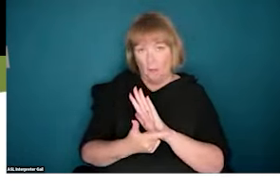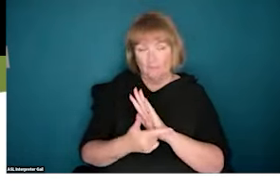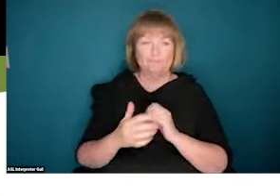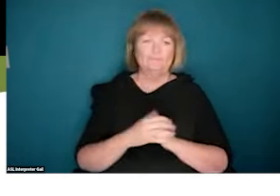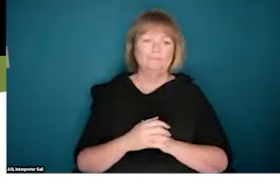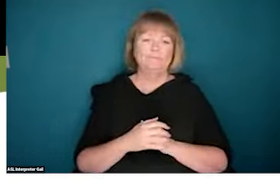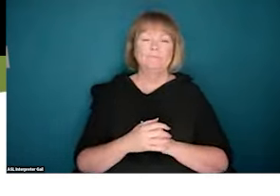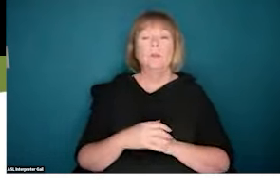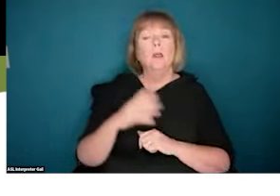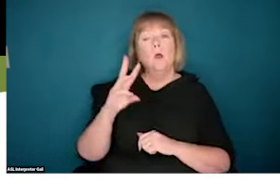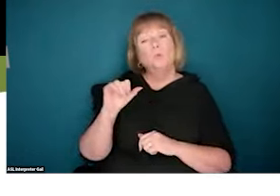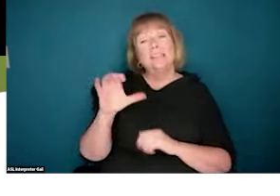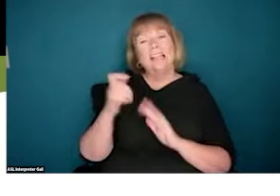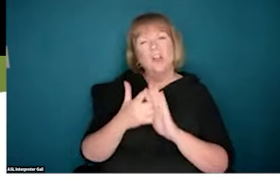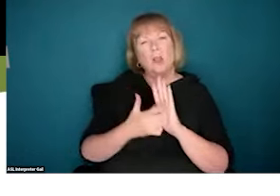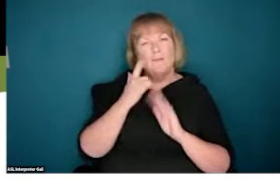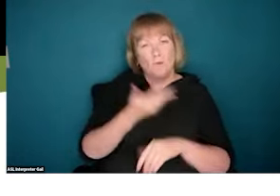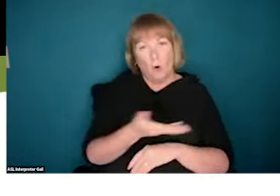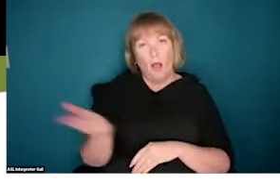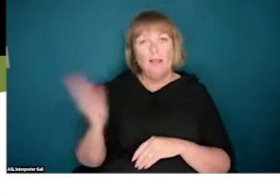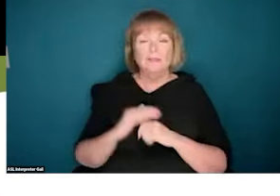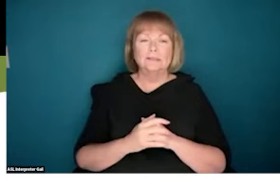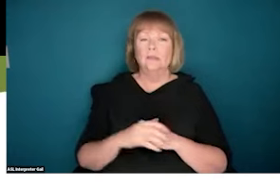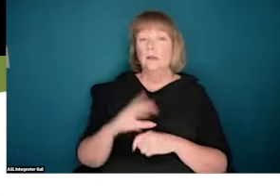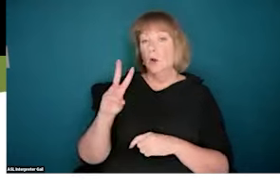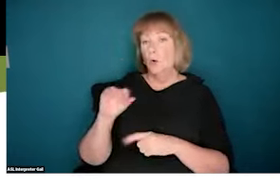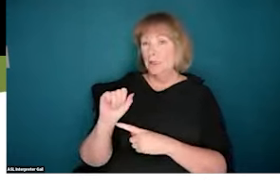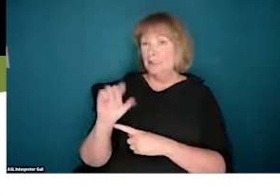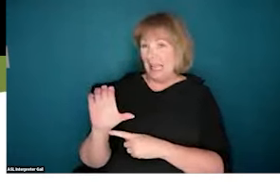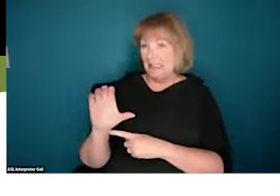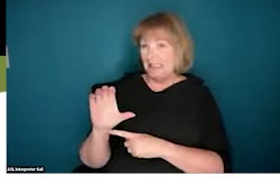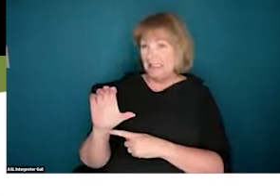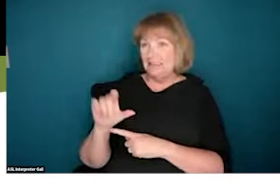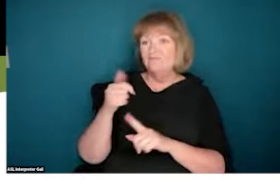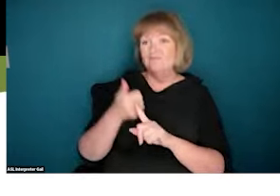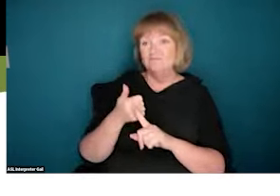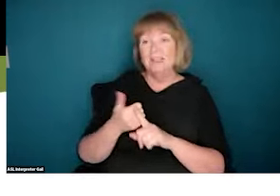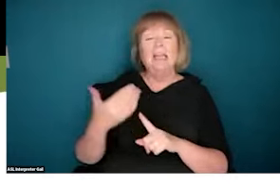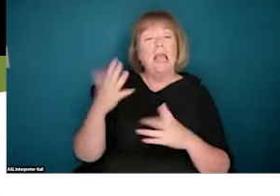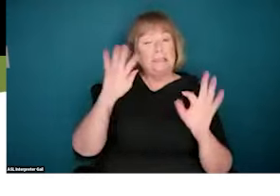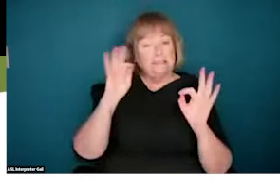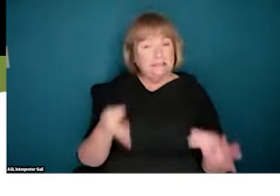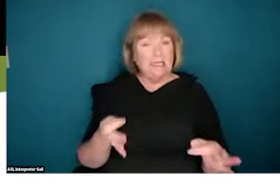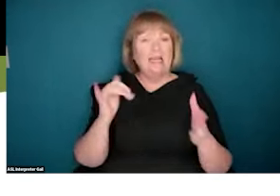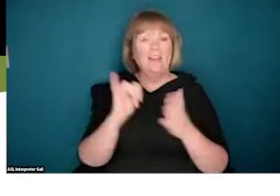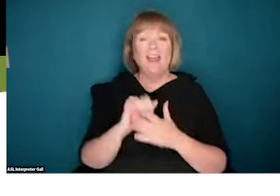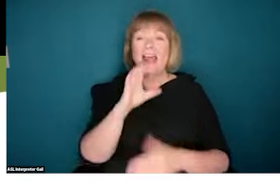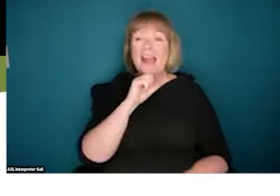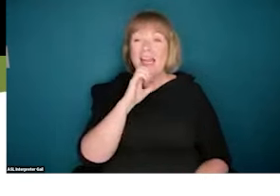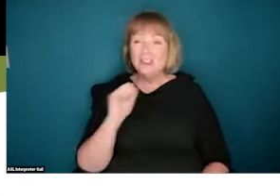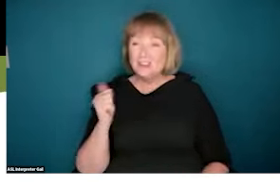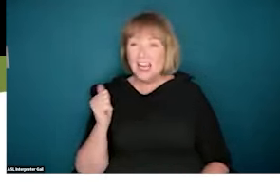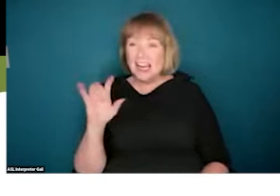que centrar en el marco legal de Wisconsin. Wisconsin presume que todos